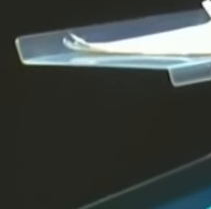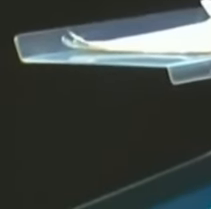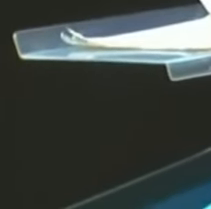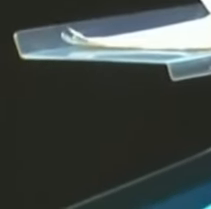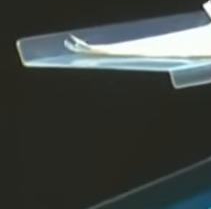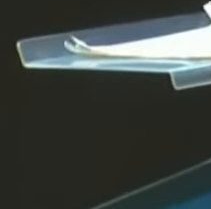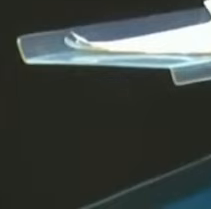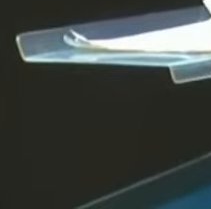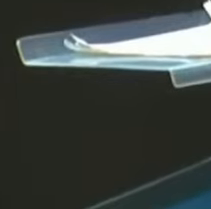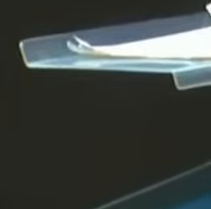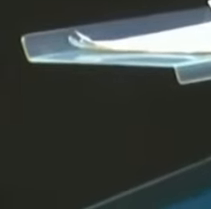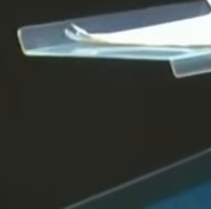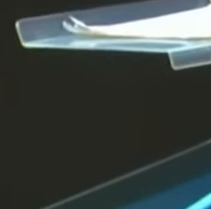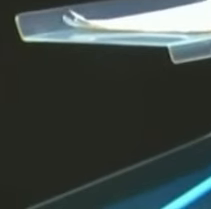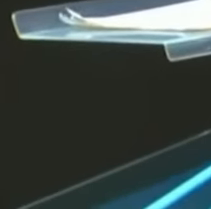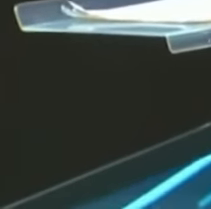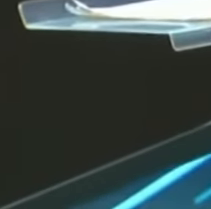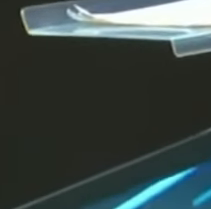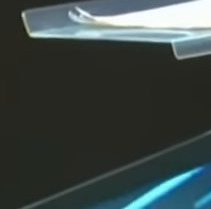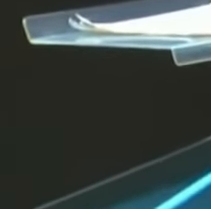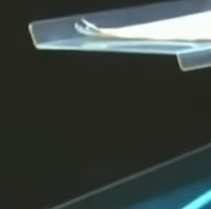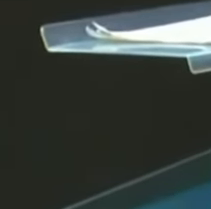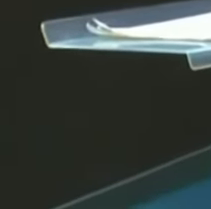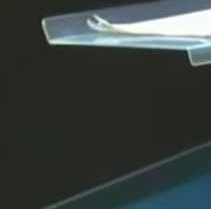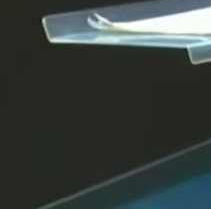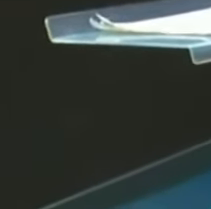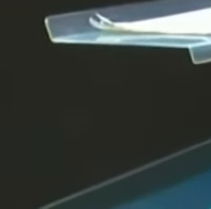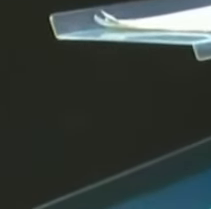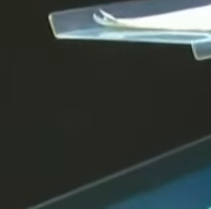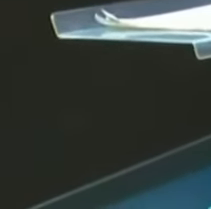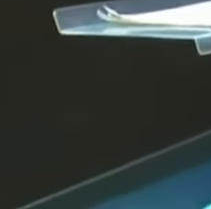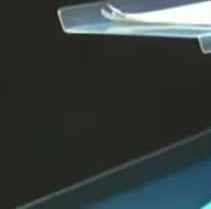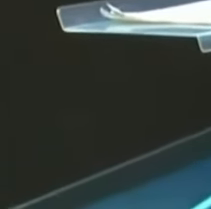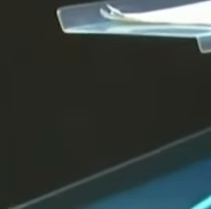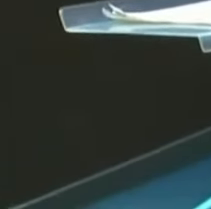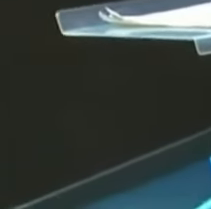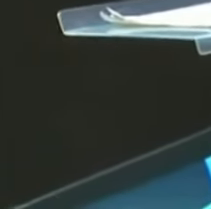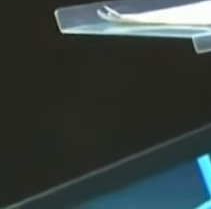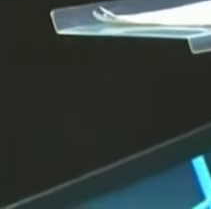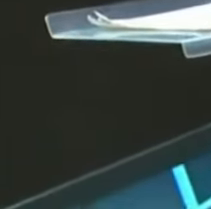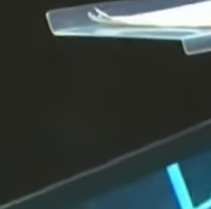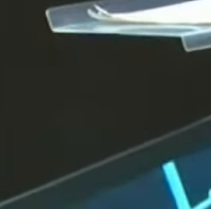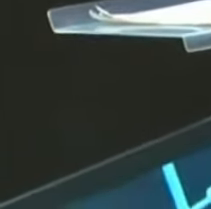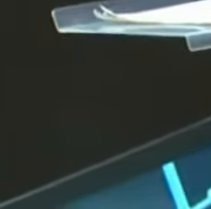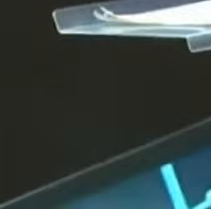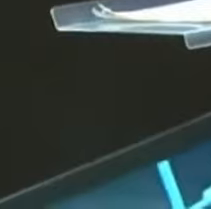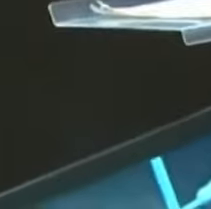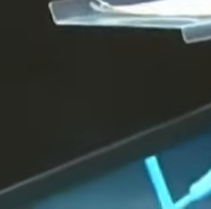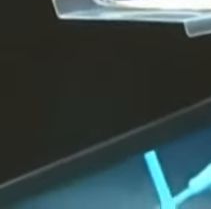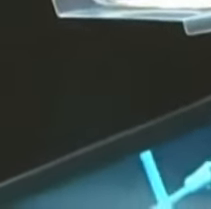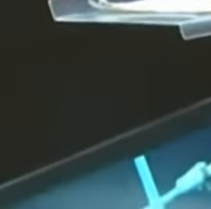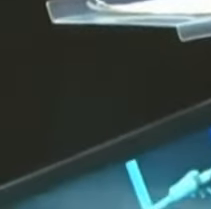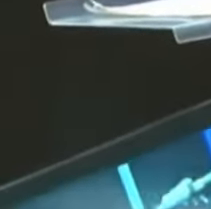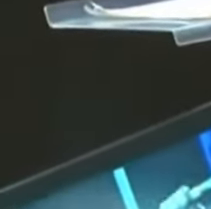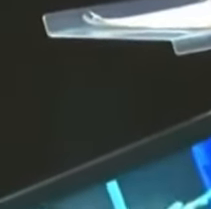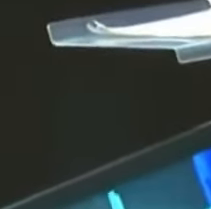somos orgullosamente mexiquenses, pero orgullosamente texcocanos. Muchísimas gracias.